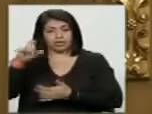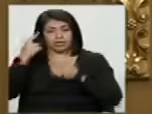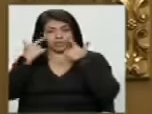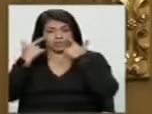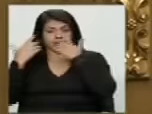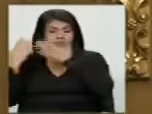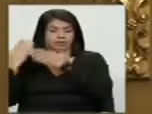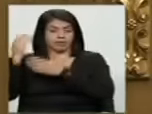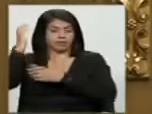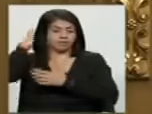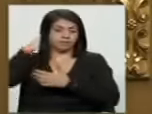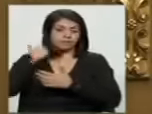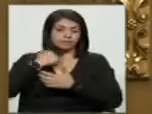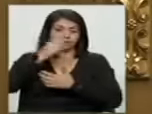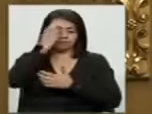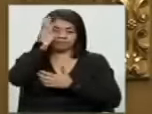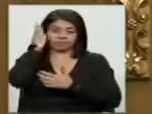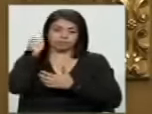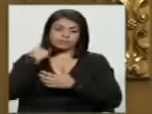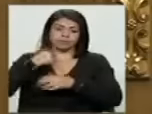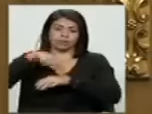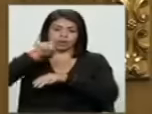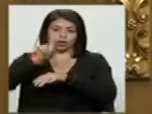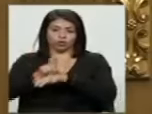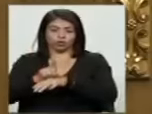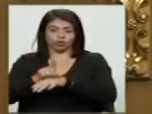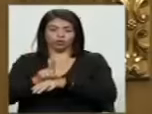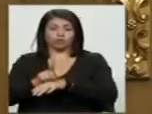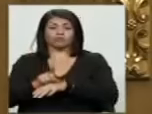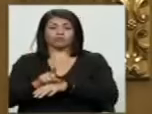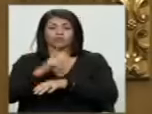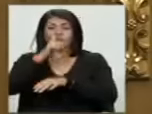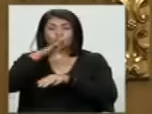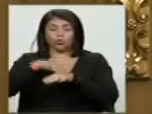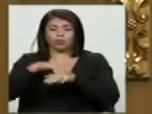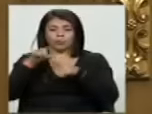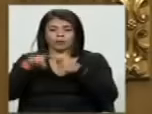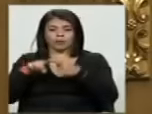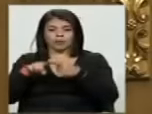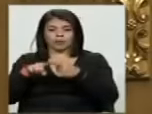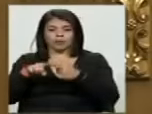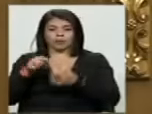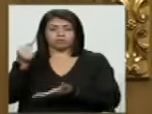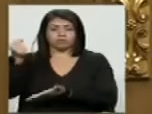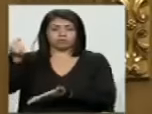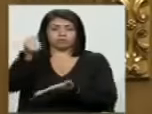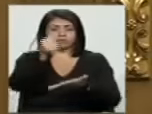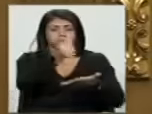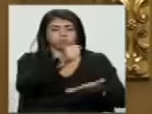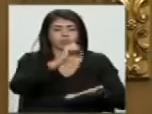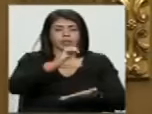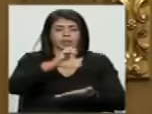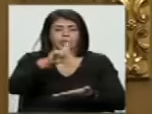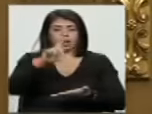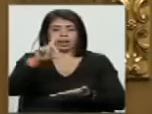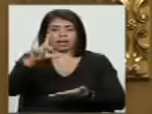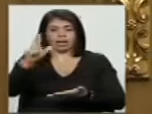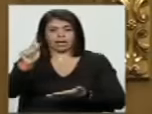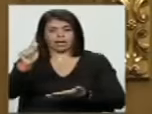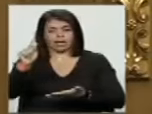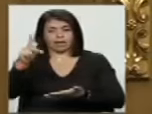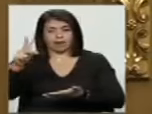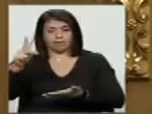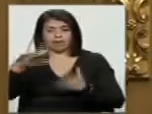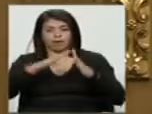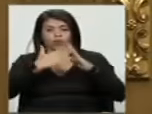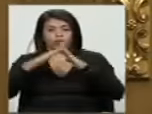Marjorie Bielma. El único delito que tuvo Marjorie Bielma en Turmero fue distribuir el clap. Fue soñar con tener una